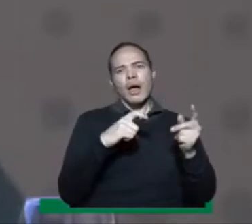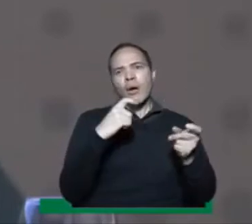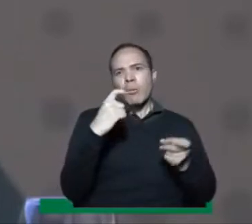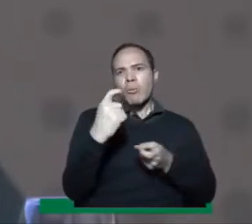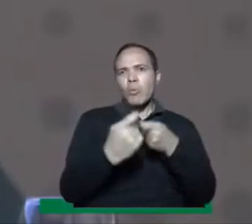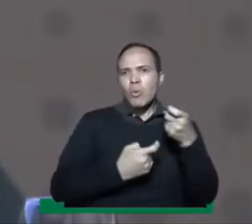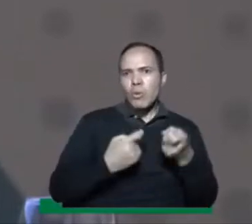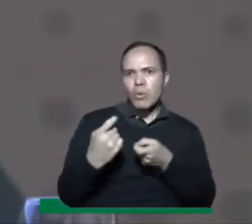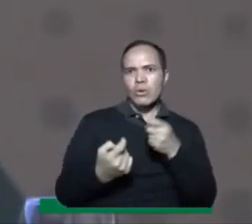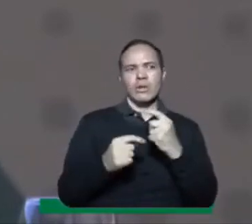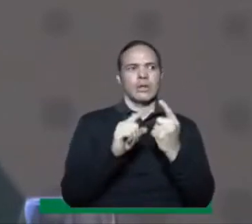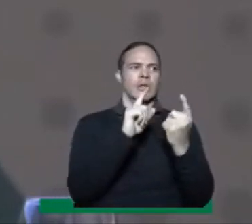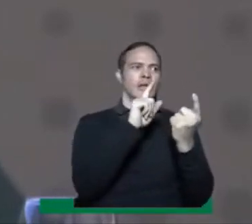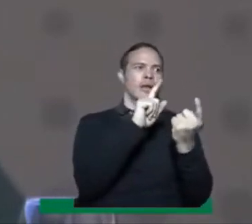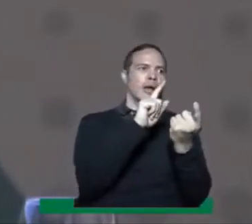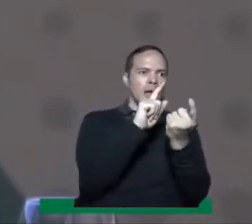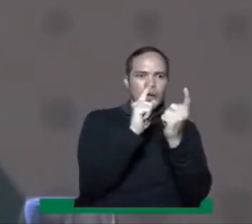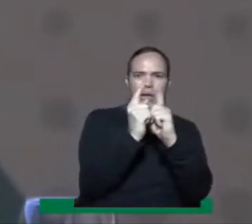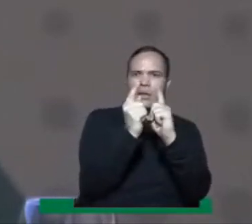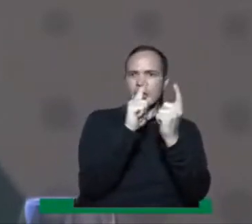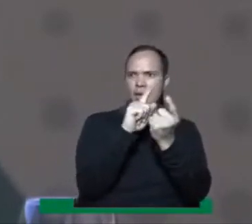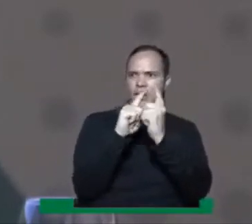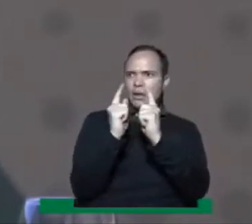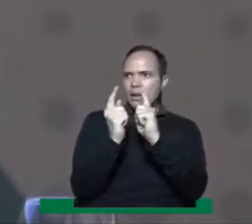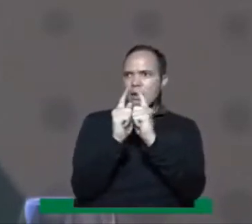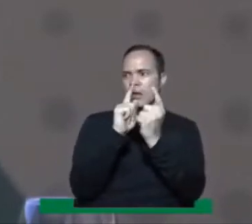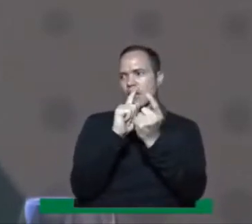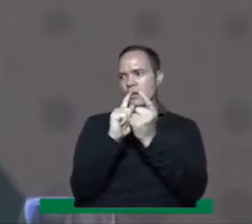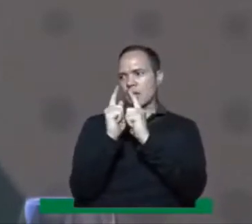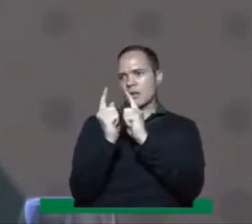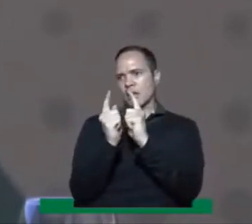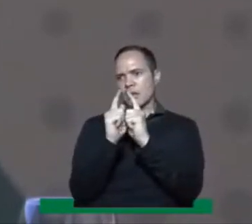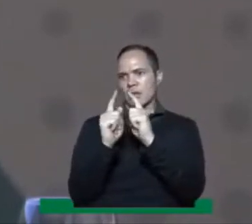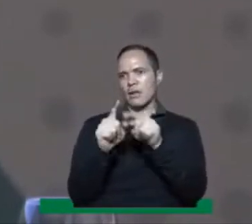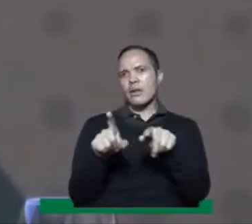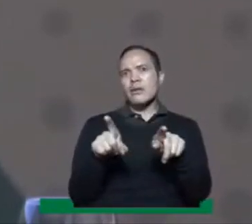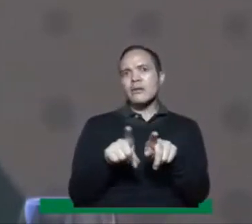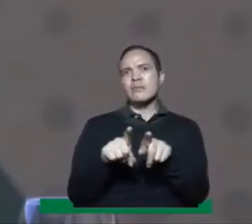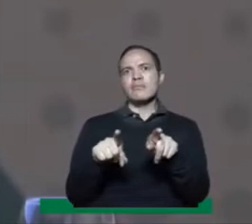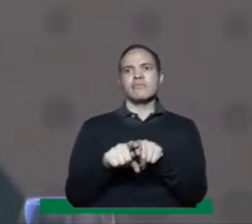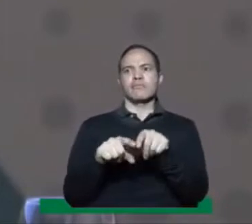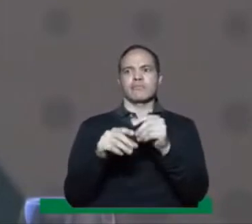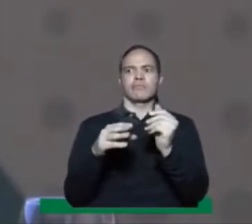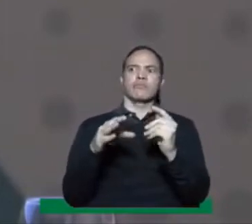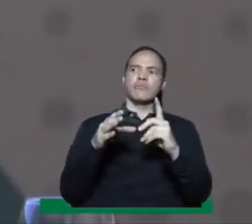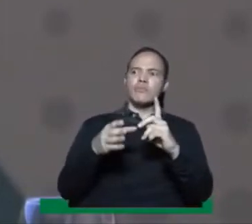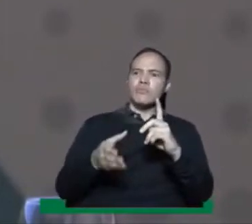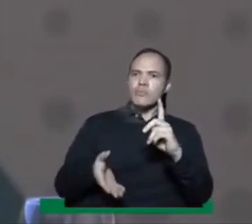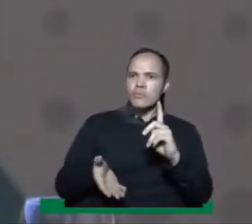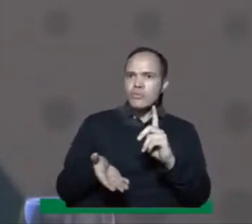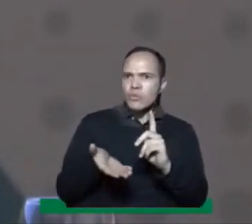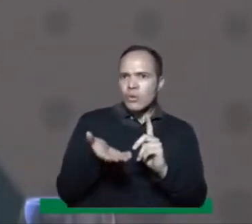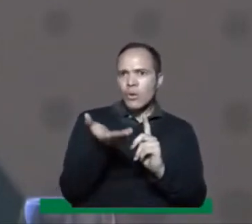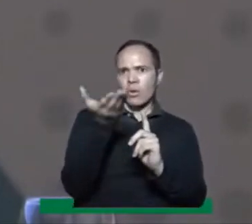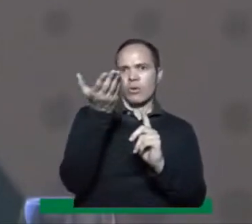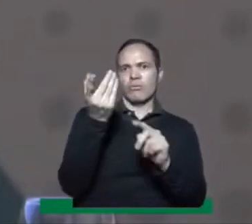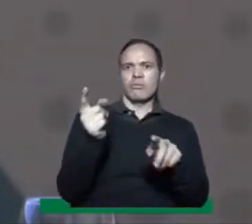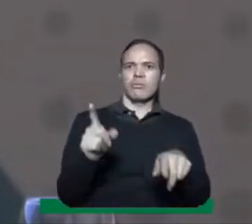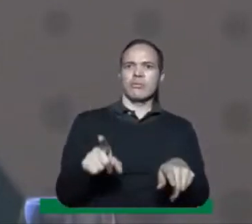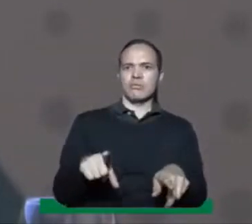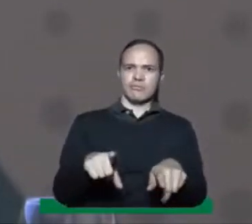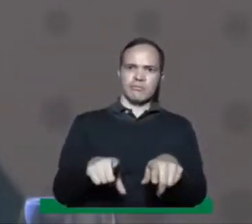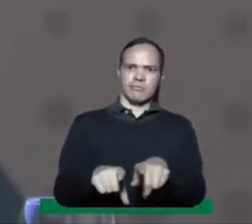encuentro llegar a un lugar es habitar lo con descubrimientos historias y significados